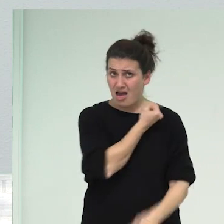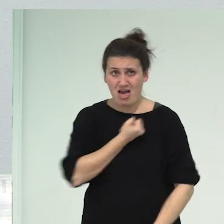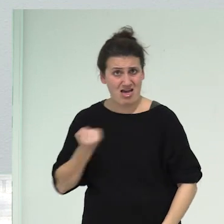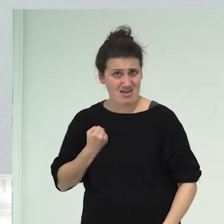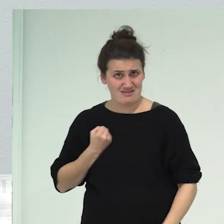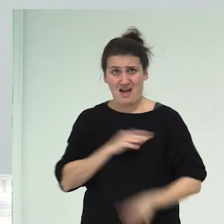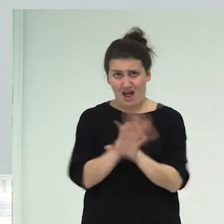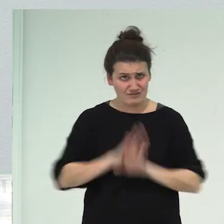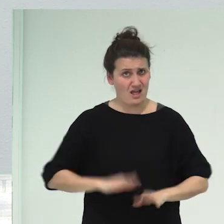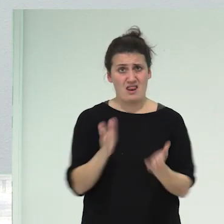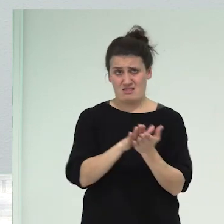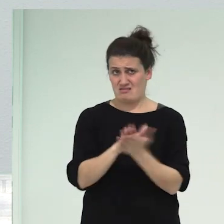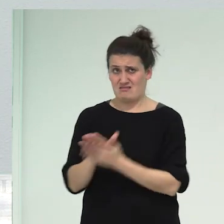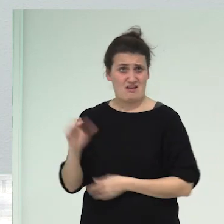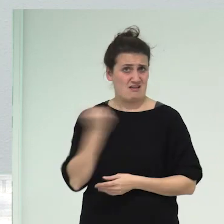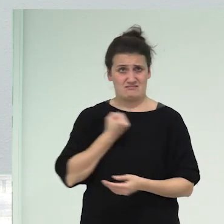¿no?